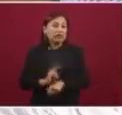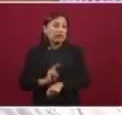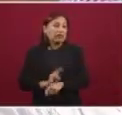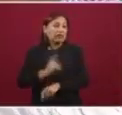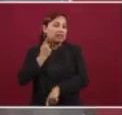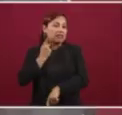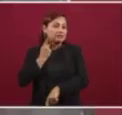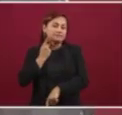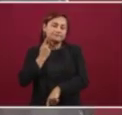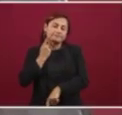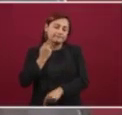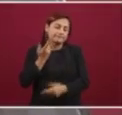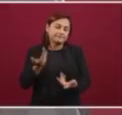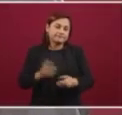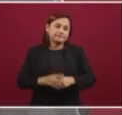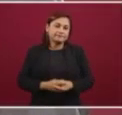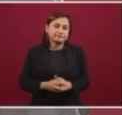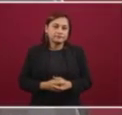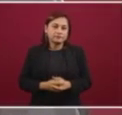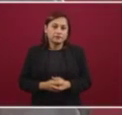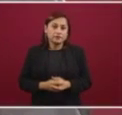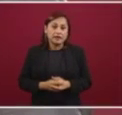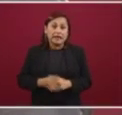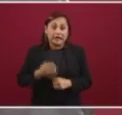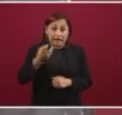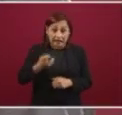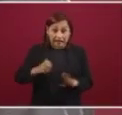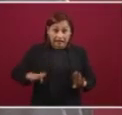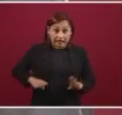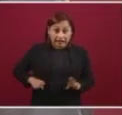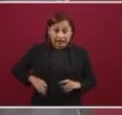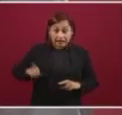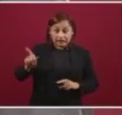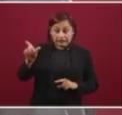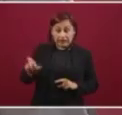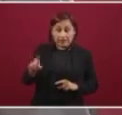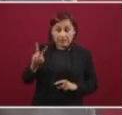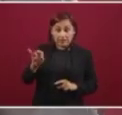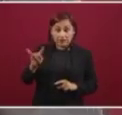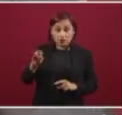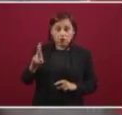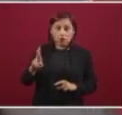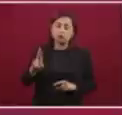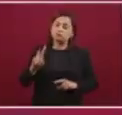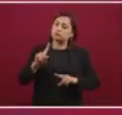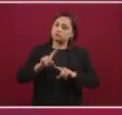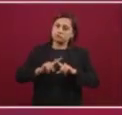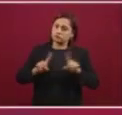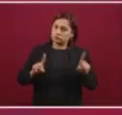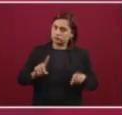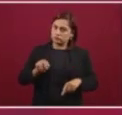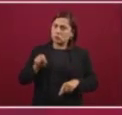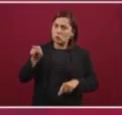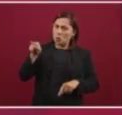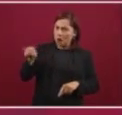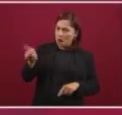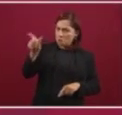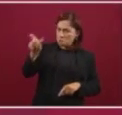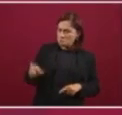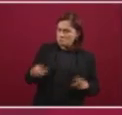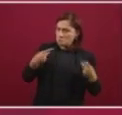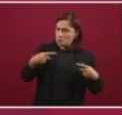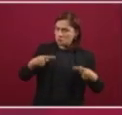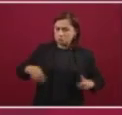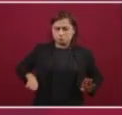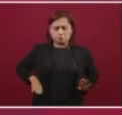eso es Víctor Manuel Toledo. Es una gente recta, seria. No